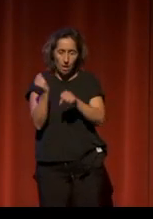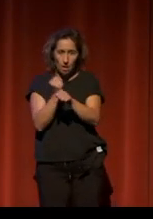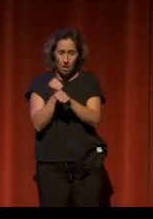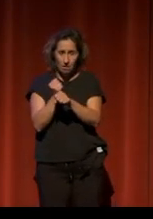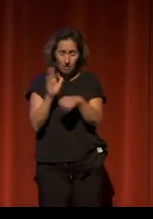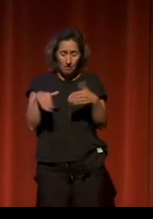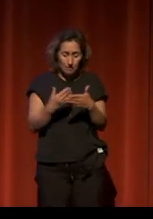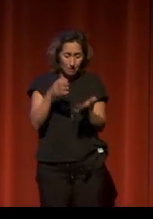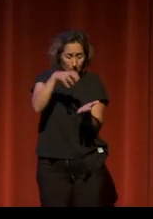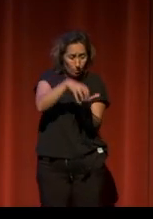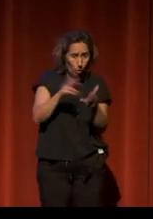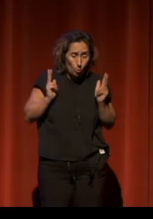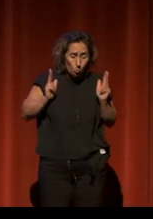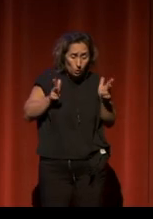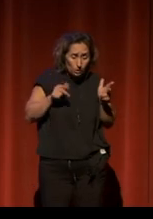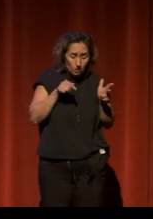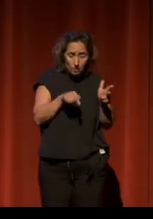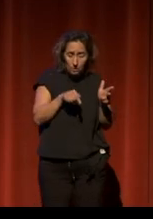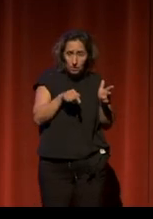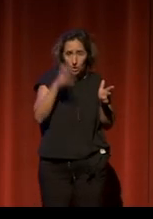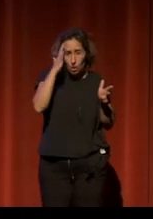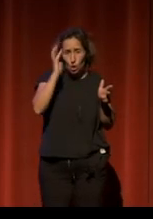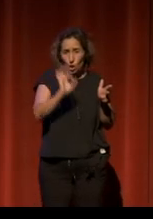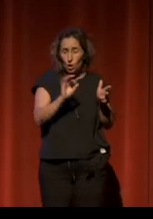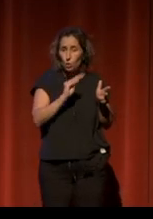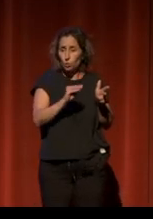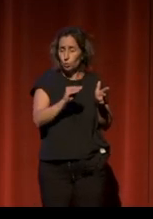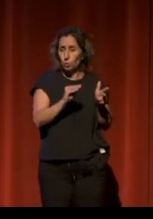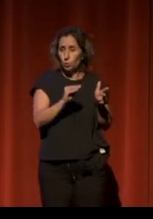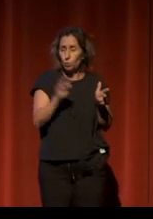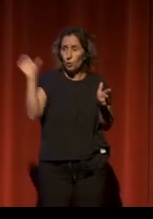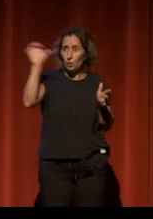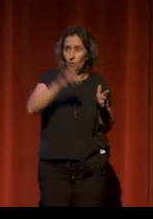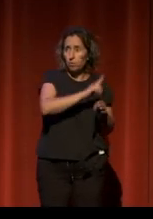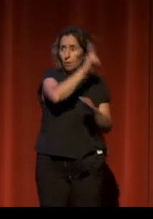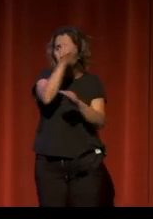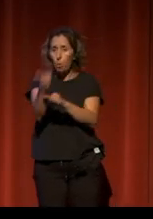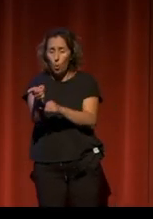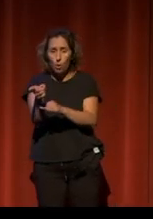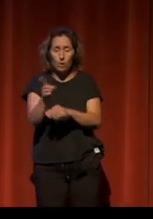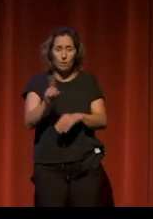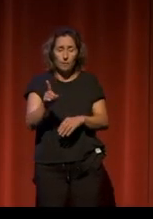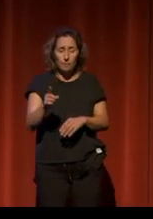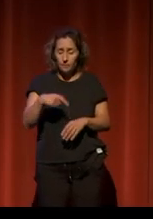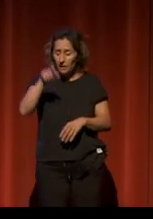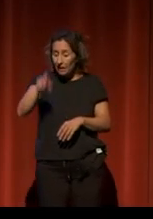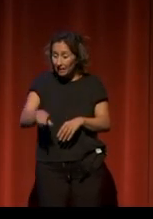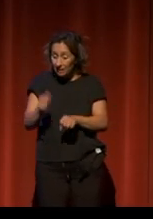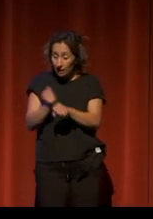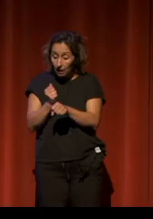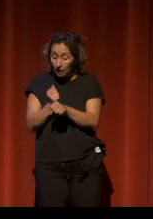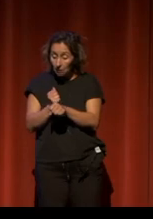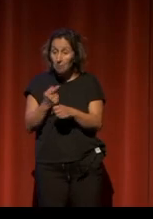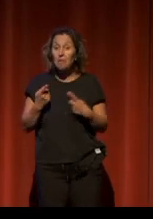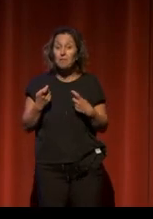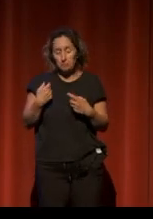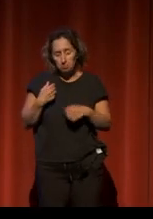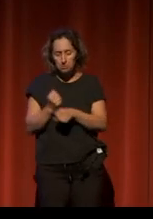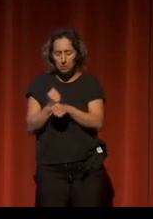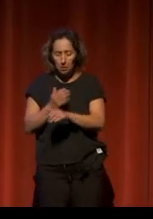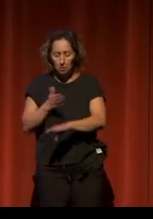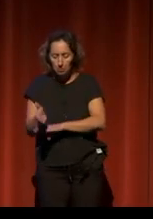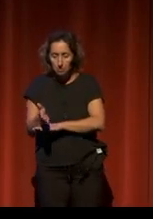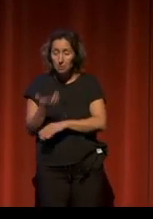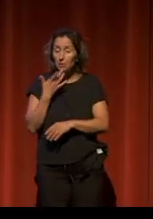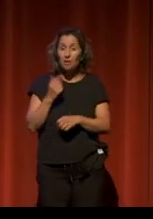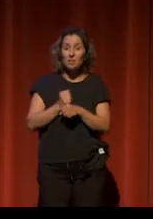fueron digamos hasta que no impon eron su lógica hegemónica en Europa e la gente trabajaba cuando tenía que trabajar pero cuando no